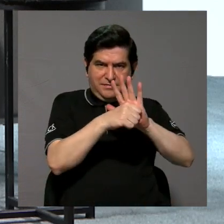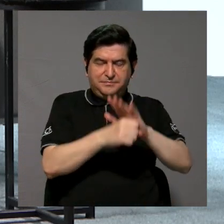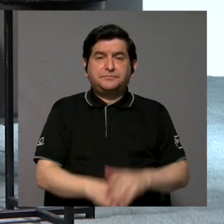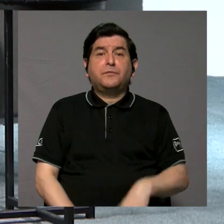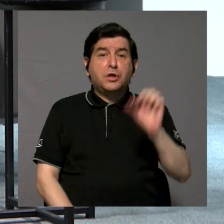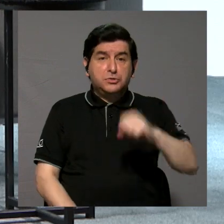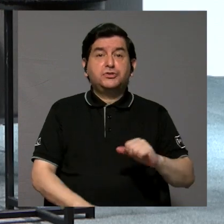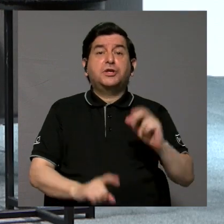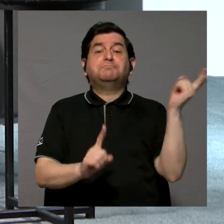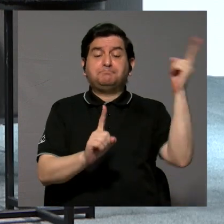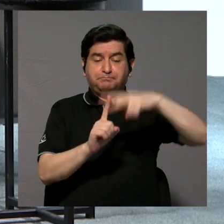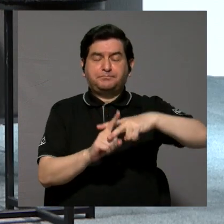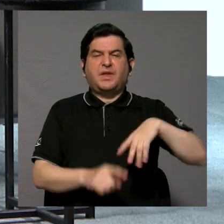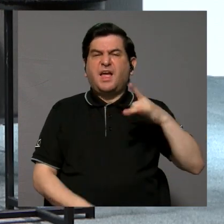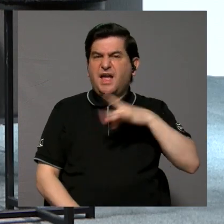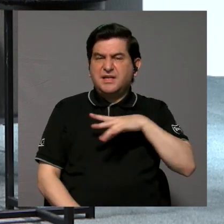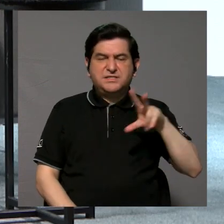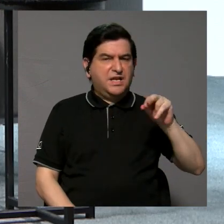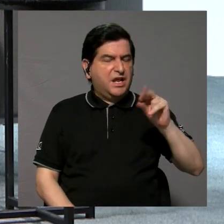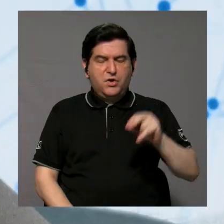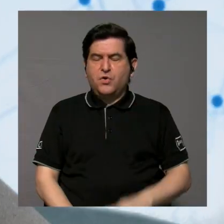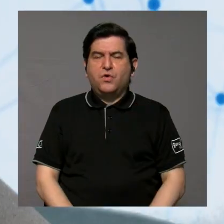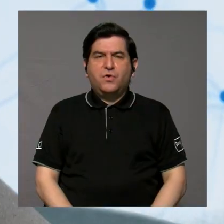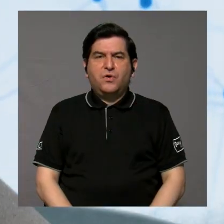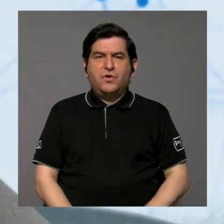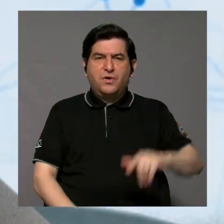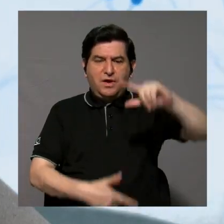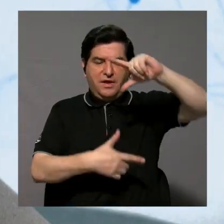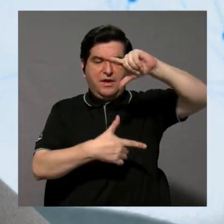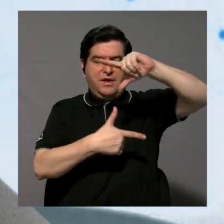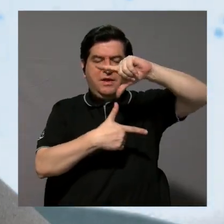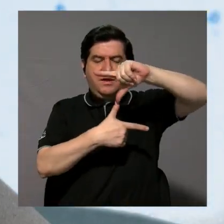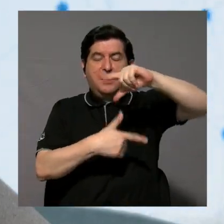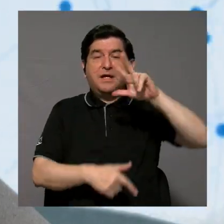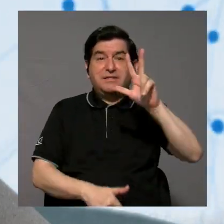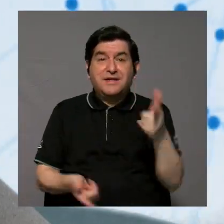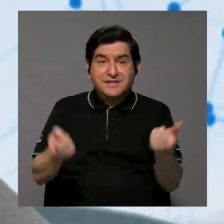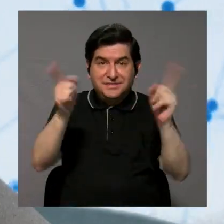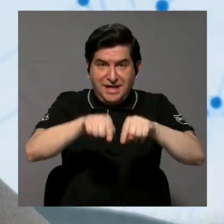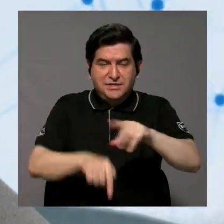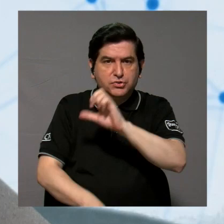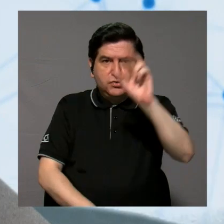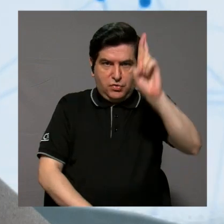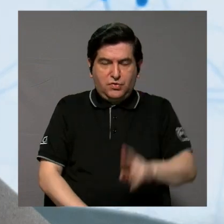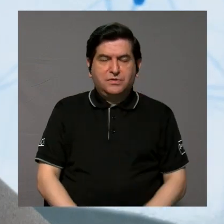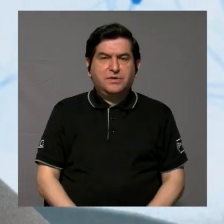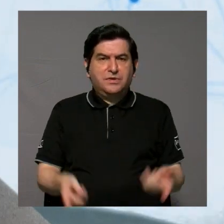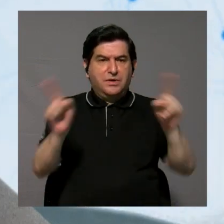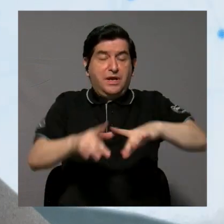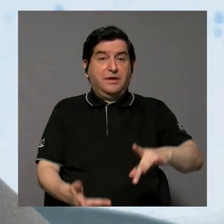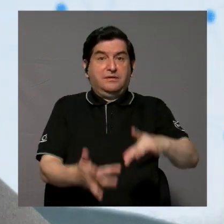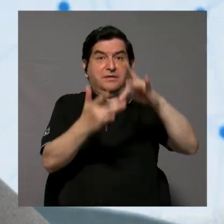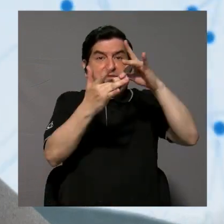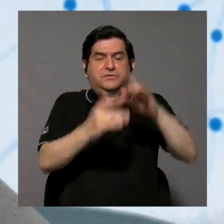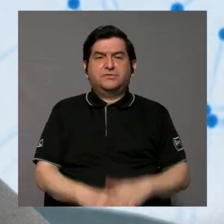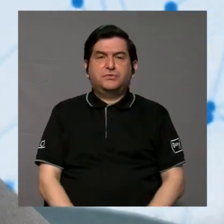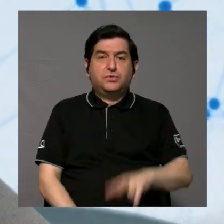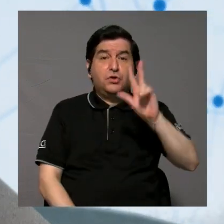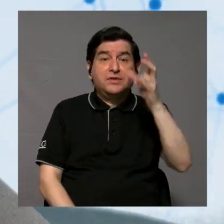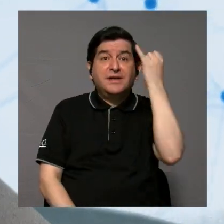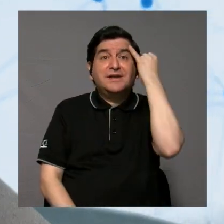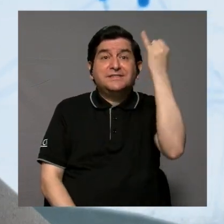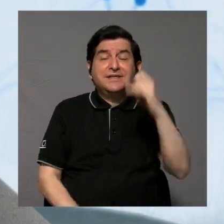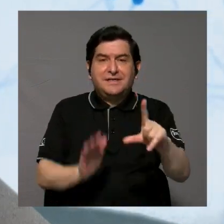que sí se implementó, en Chile no se implementó, y en América Central tenemos 3 casos. El caso de Costa Rica, que es un caso particular porque hubo